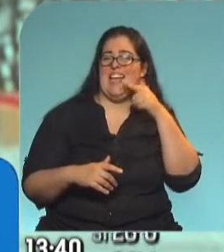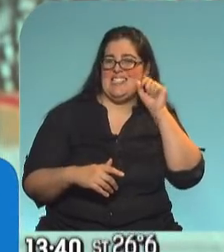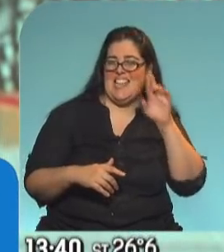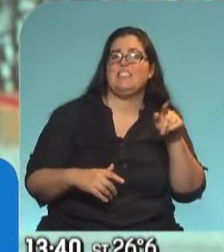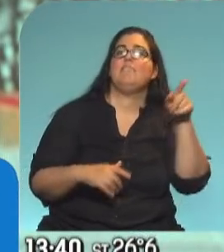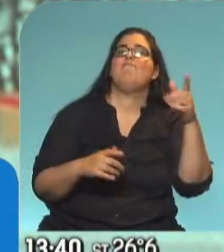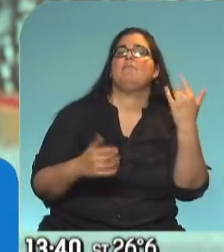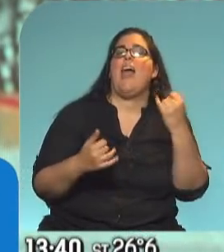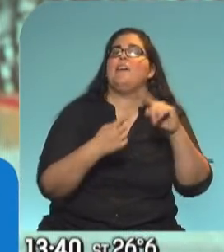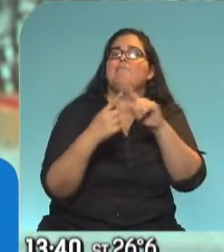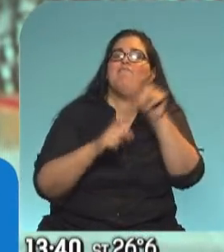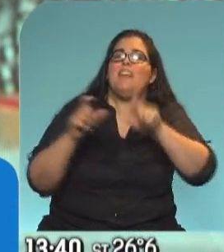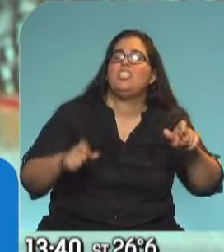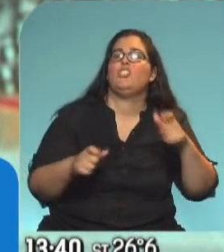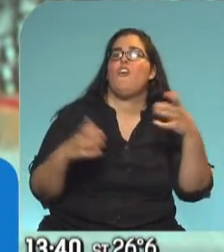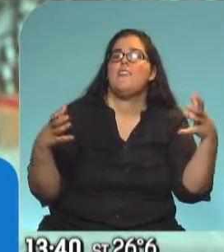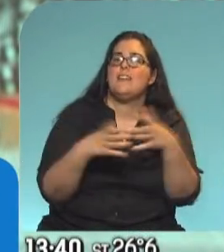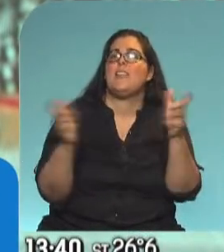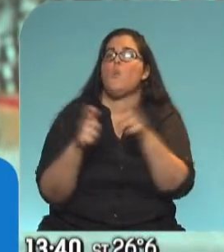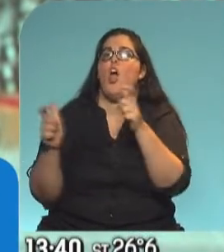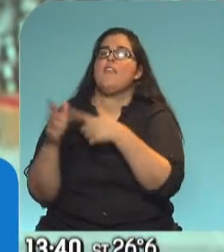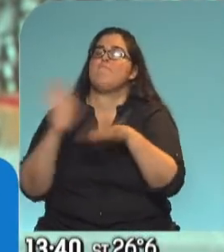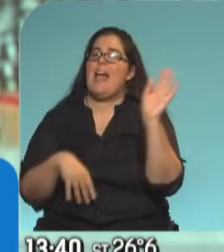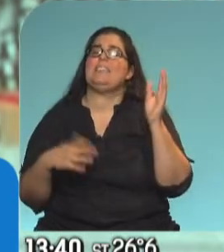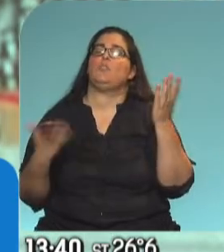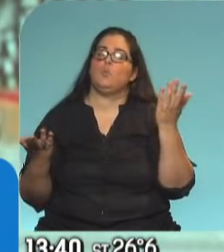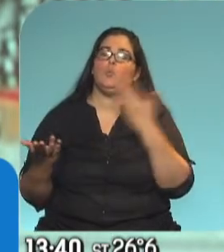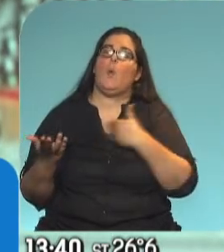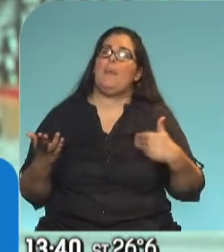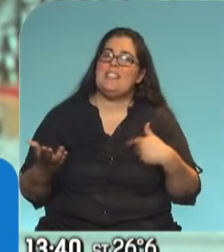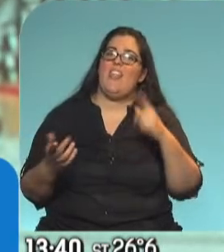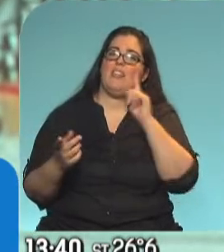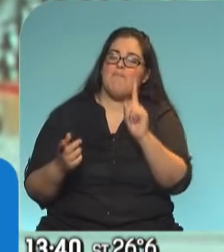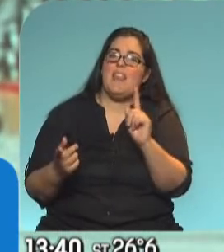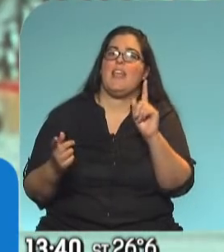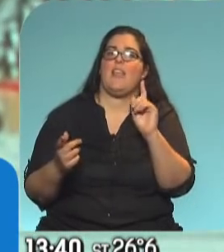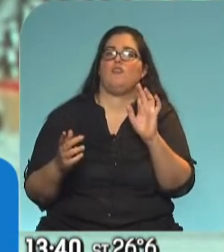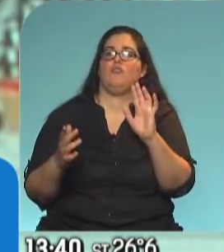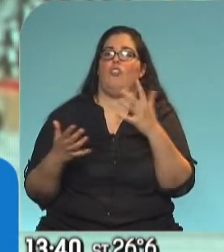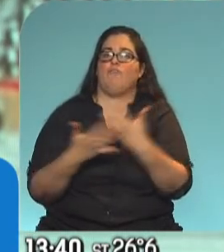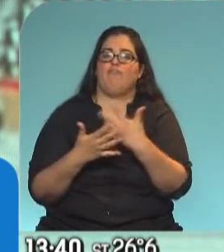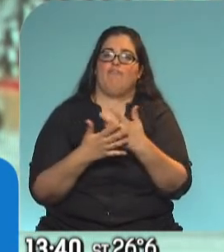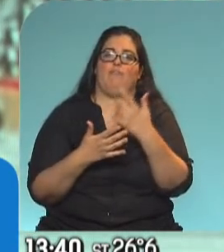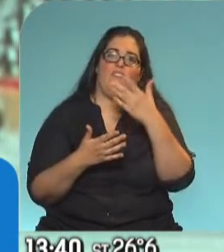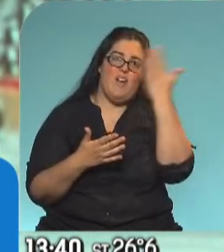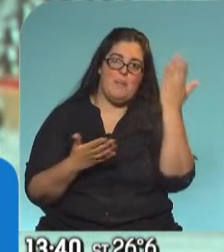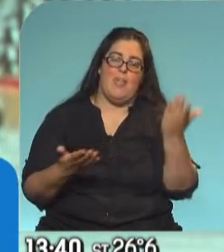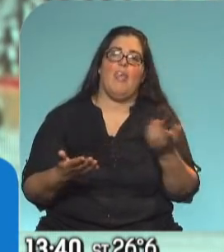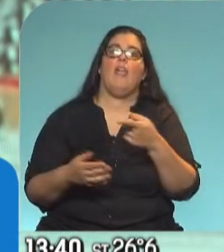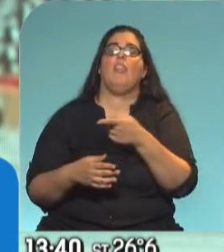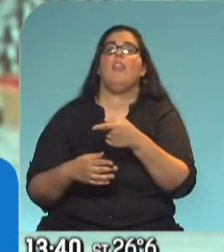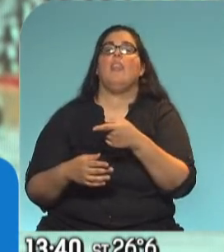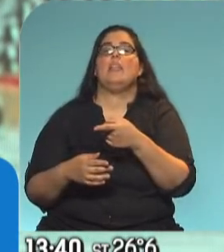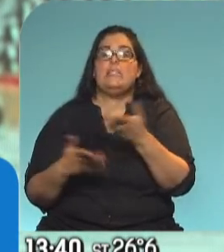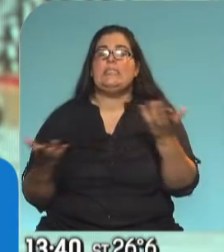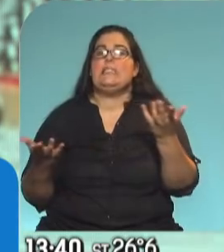empezó a aparecer también el riesgo de los presidentes, de los jefes de Estado en estos tipos de encuentros que también ponen una